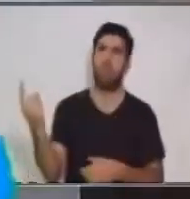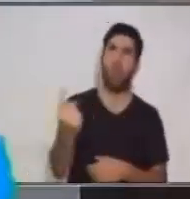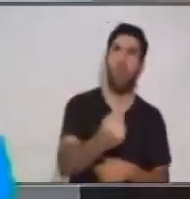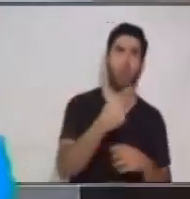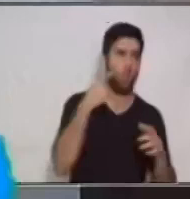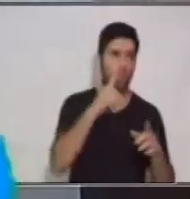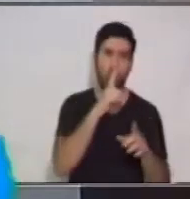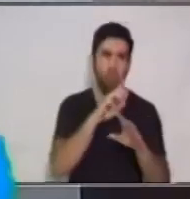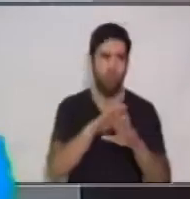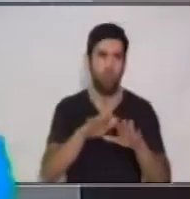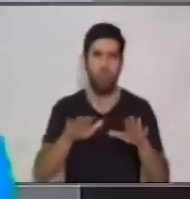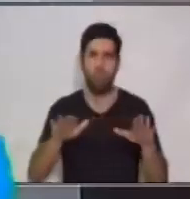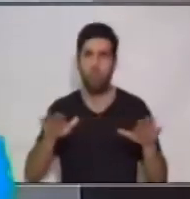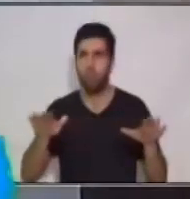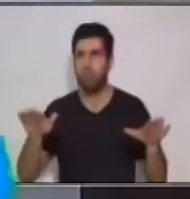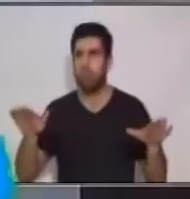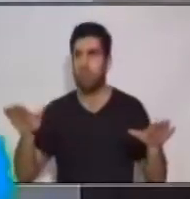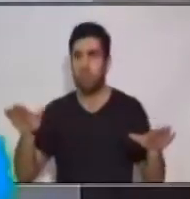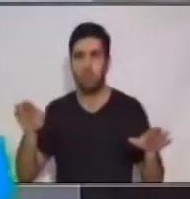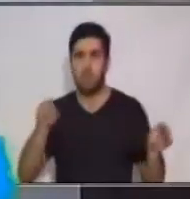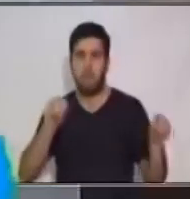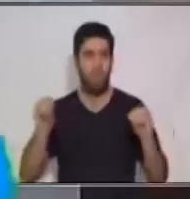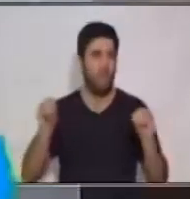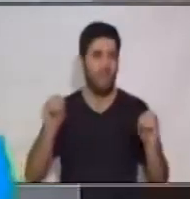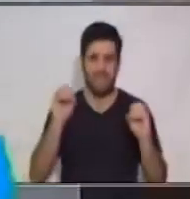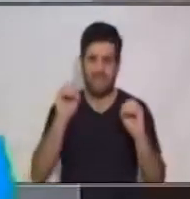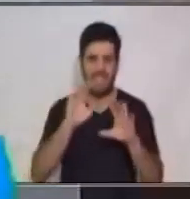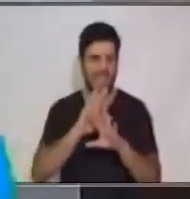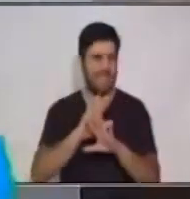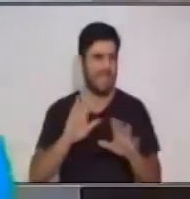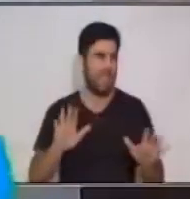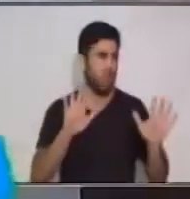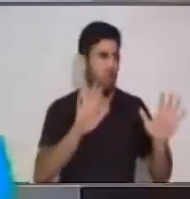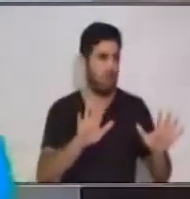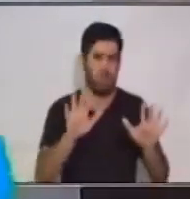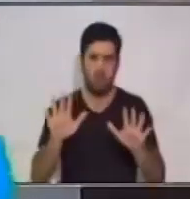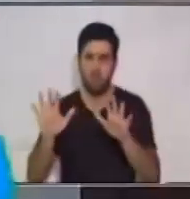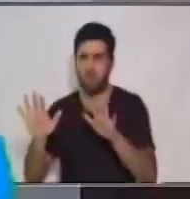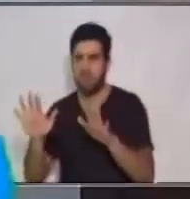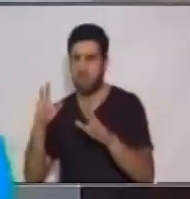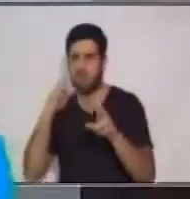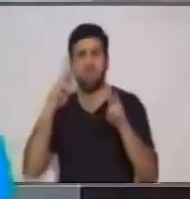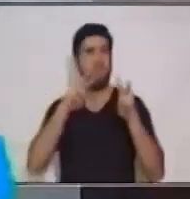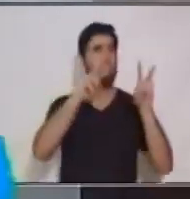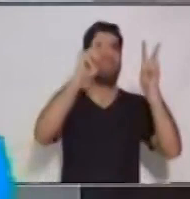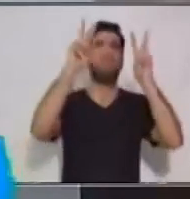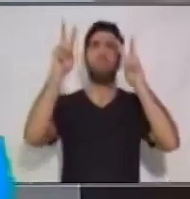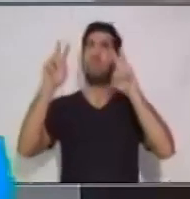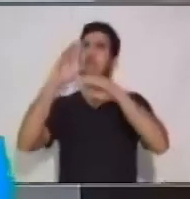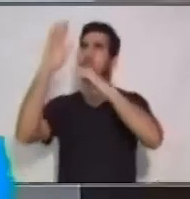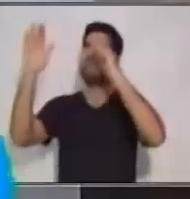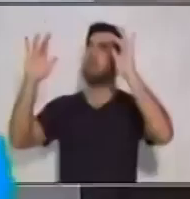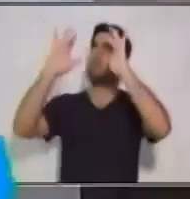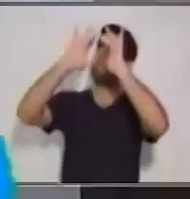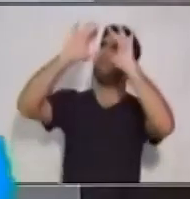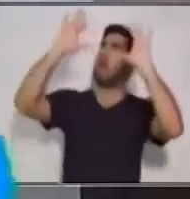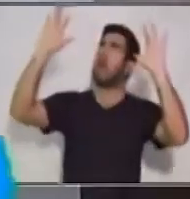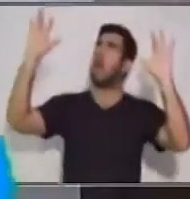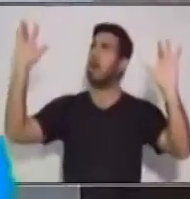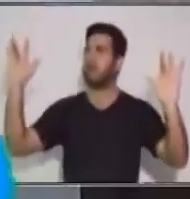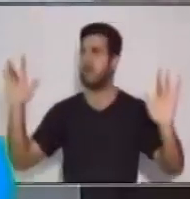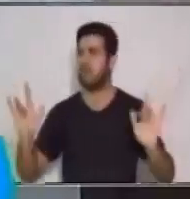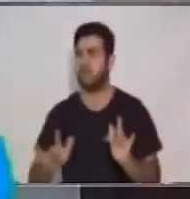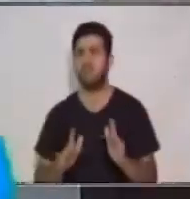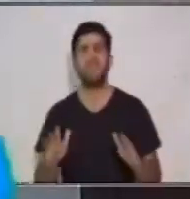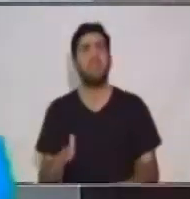en silencio, todo inmóvil, callado y vacía la extensión del cielo. Esta es la